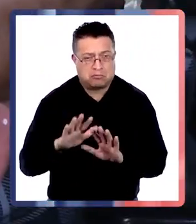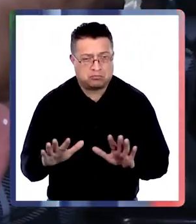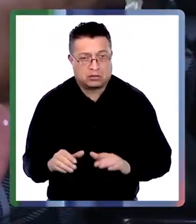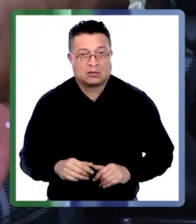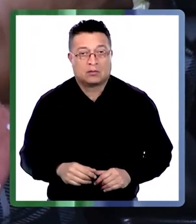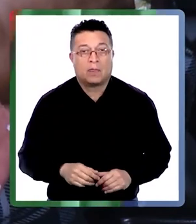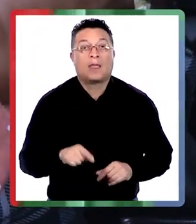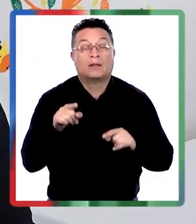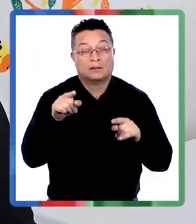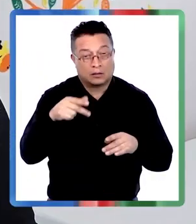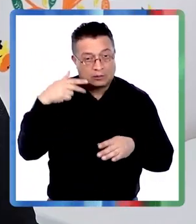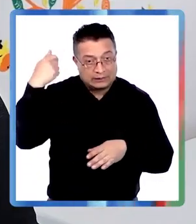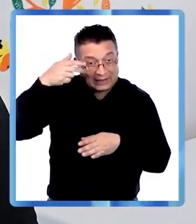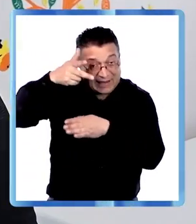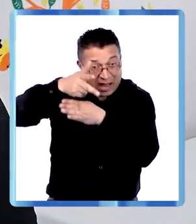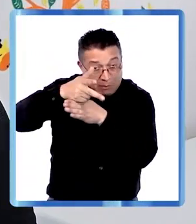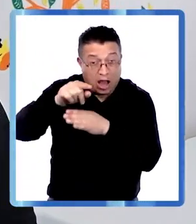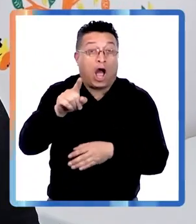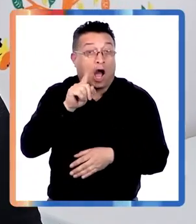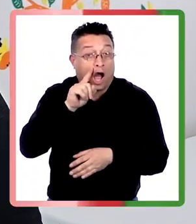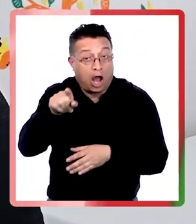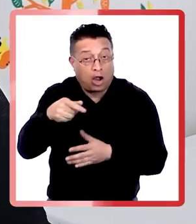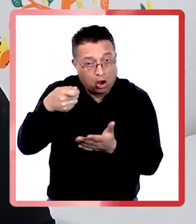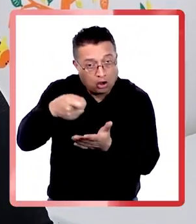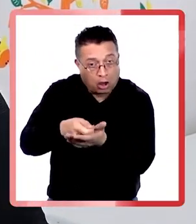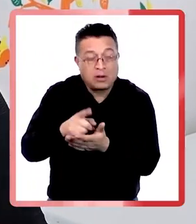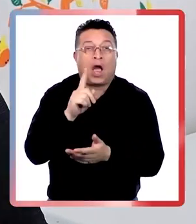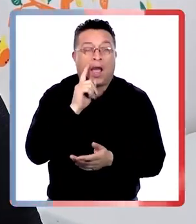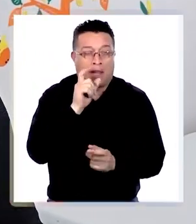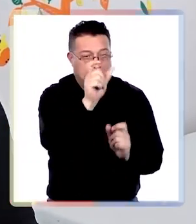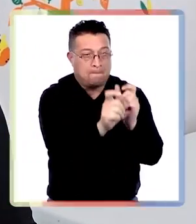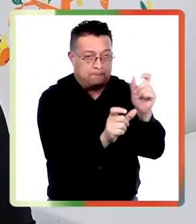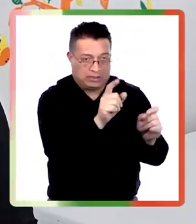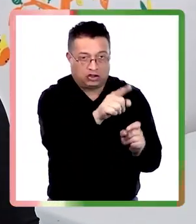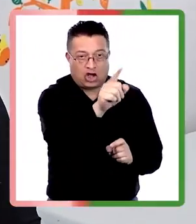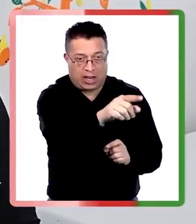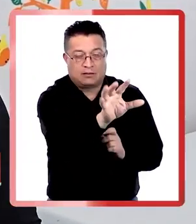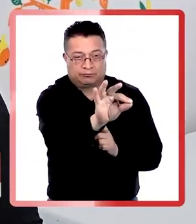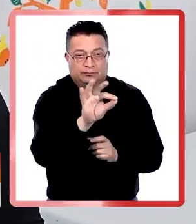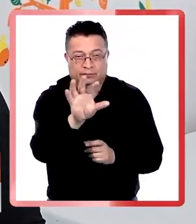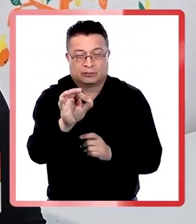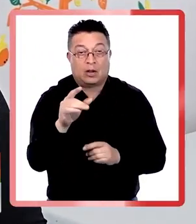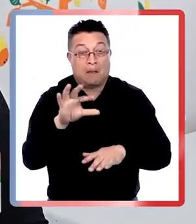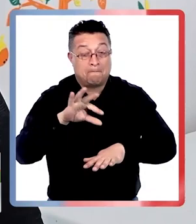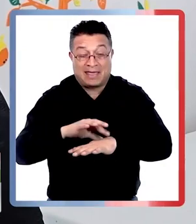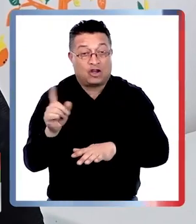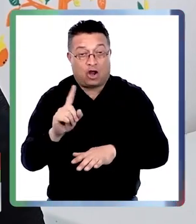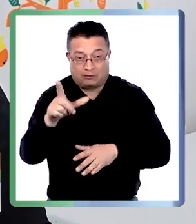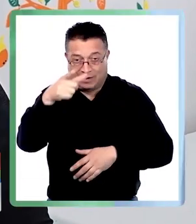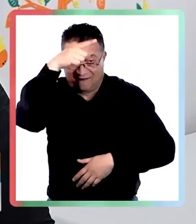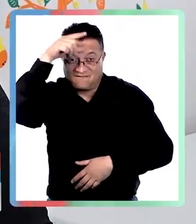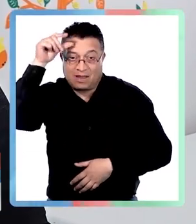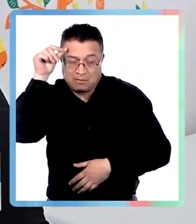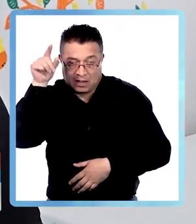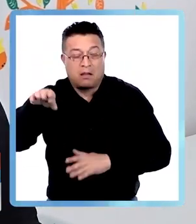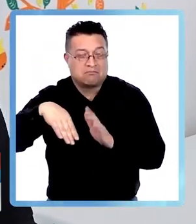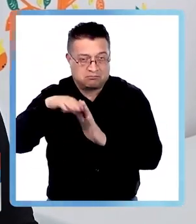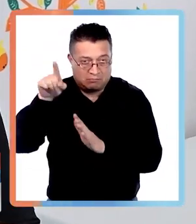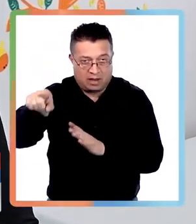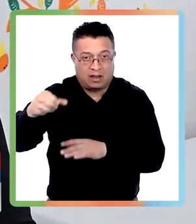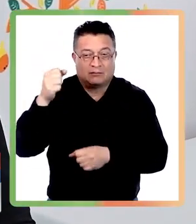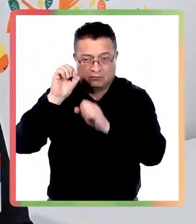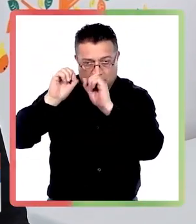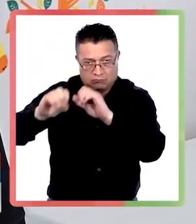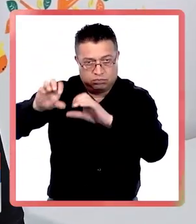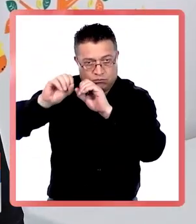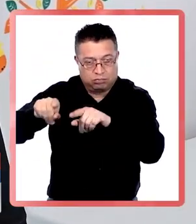inicial. Al tener una cámara de estas características, tenemos personal no médico, enfermeras